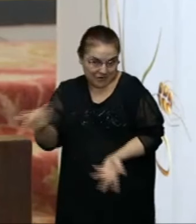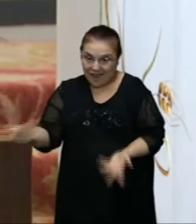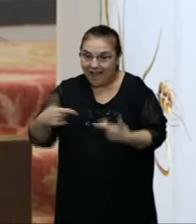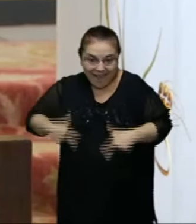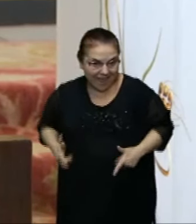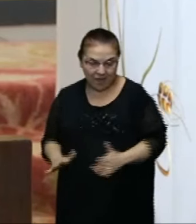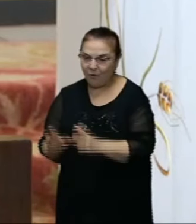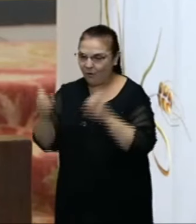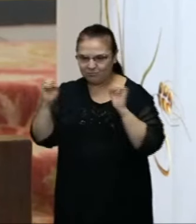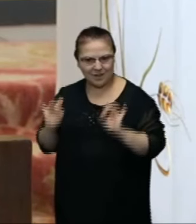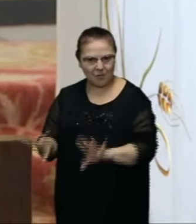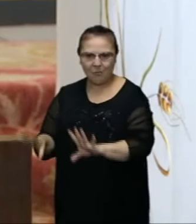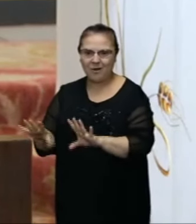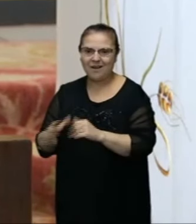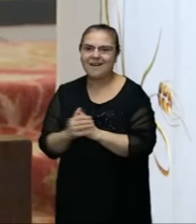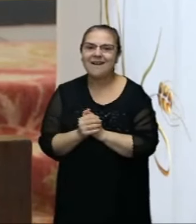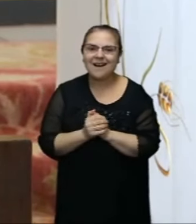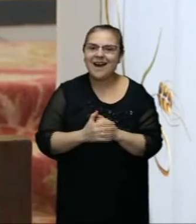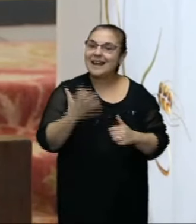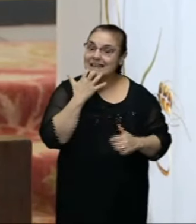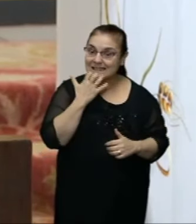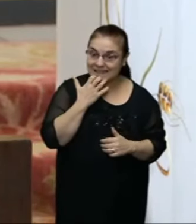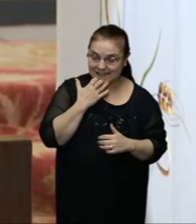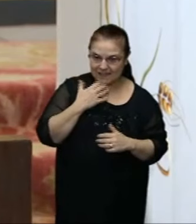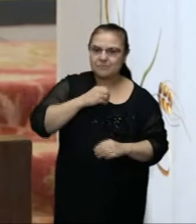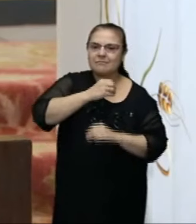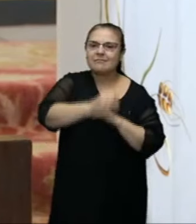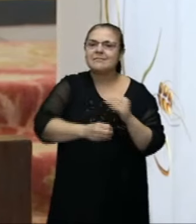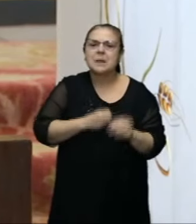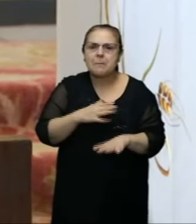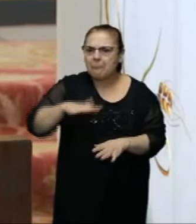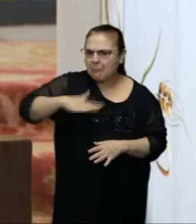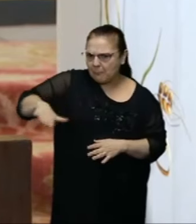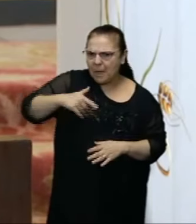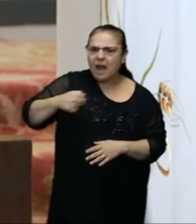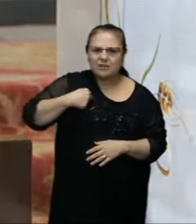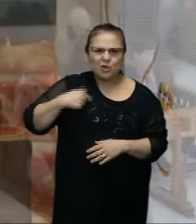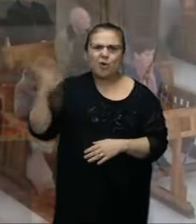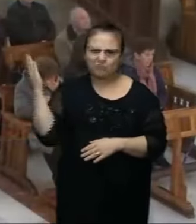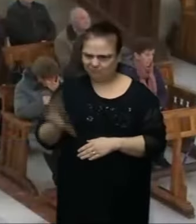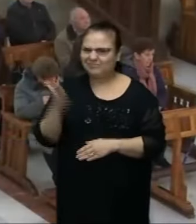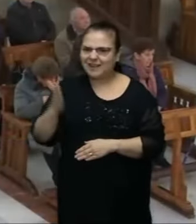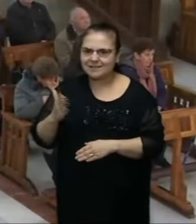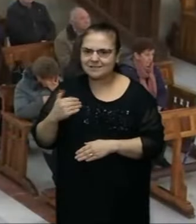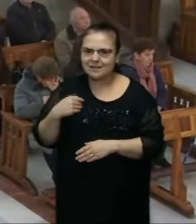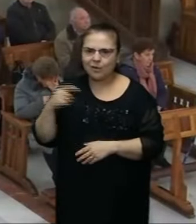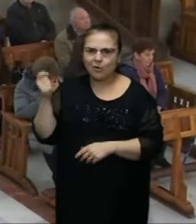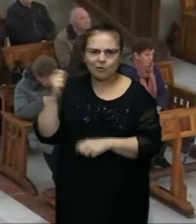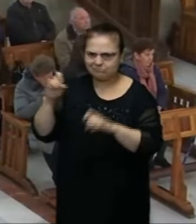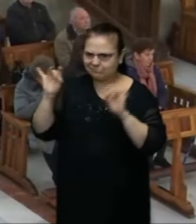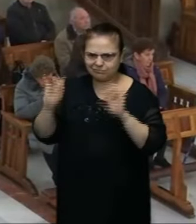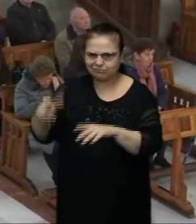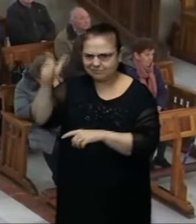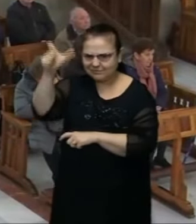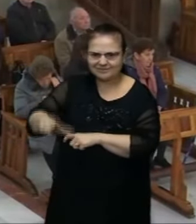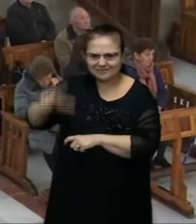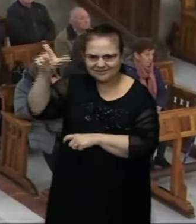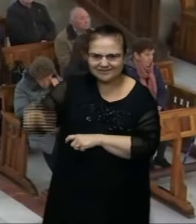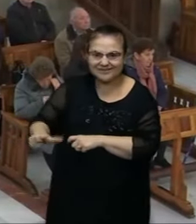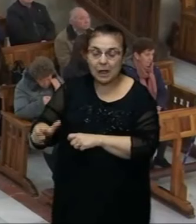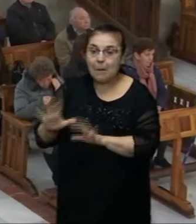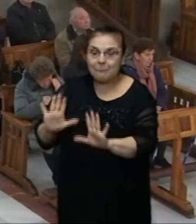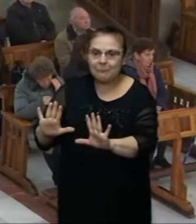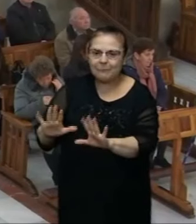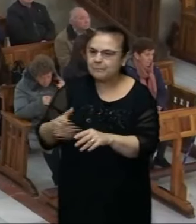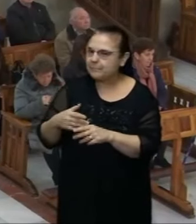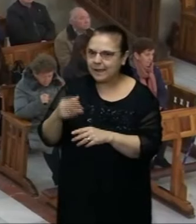hijo. Si obra mal, yo lo castigaré con vara y con golpes de hombres,